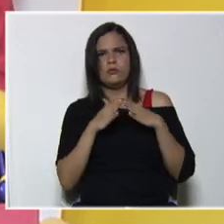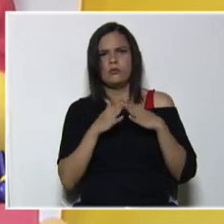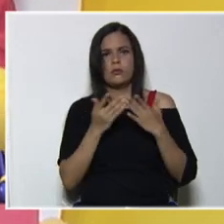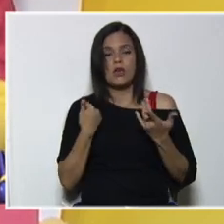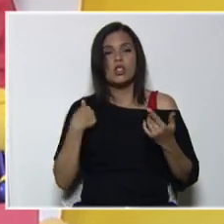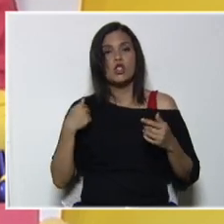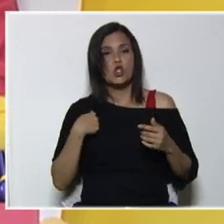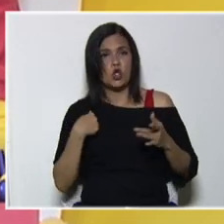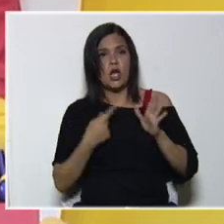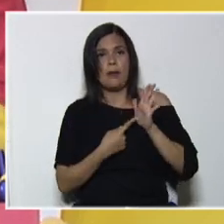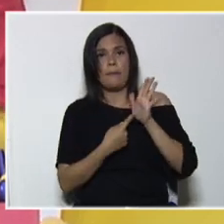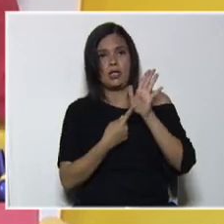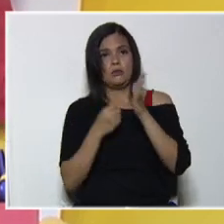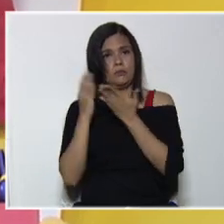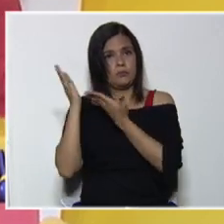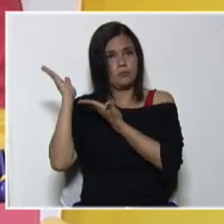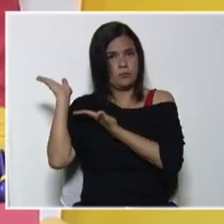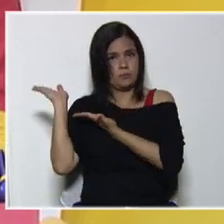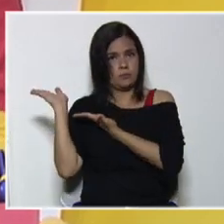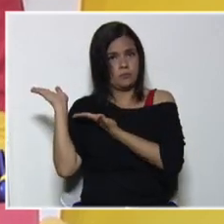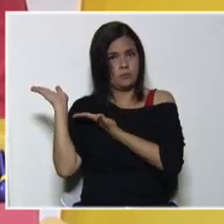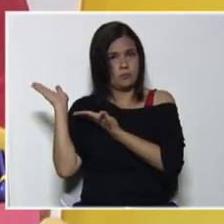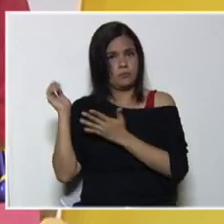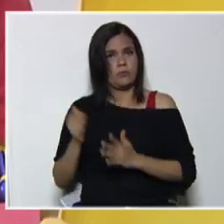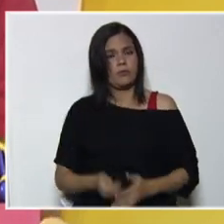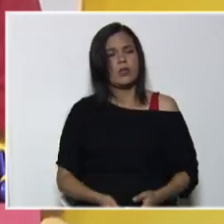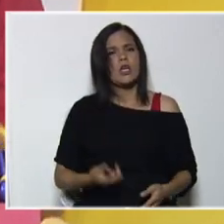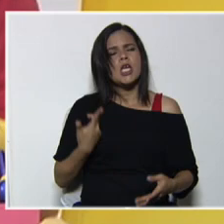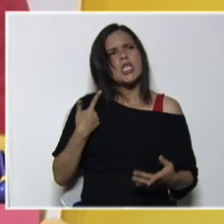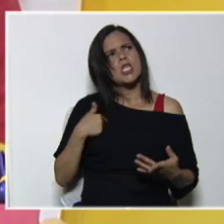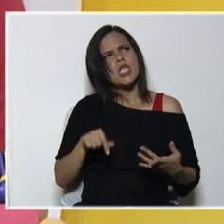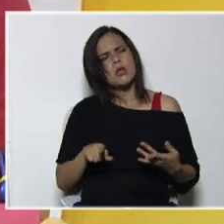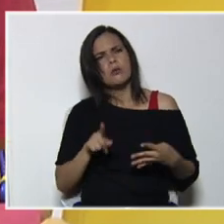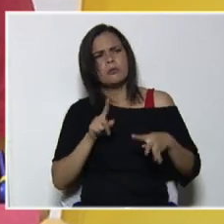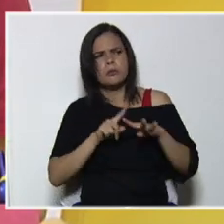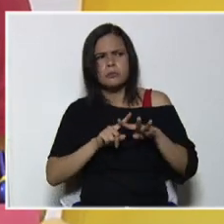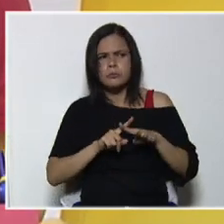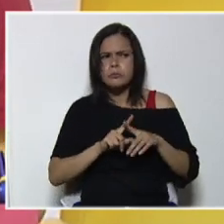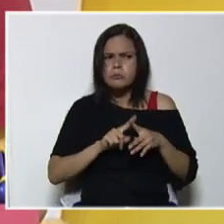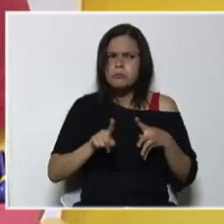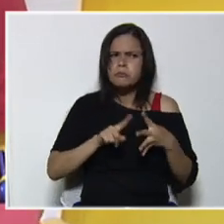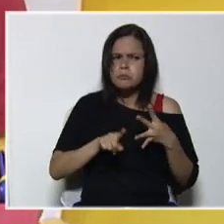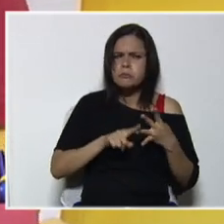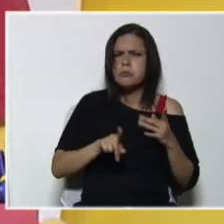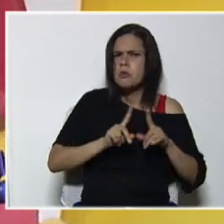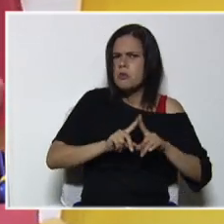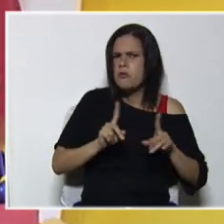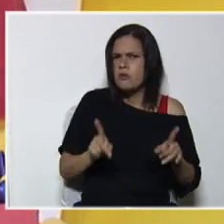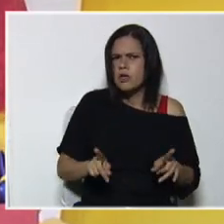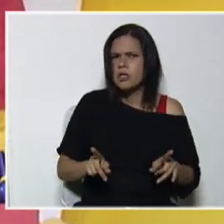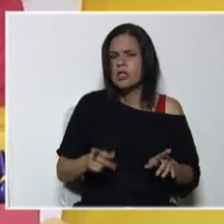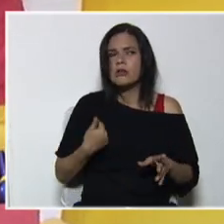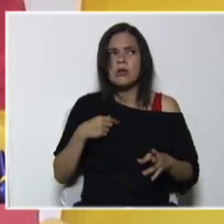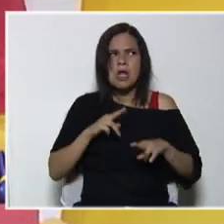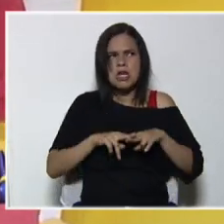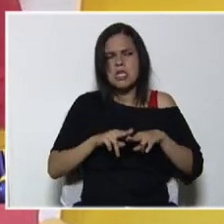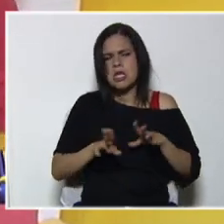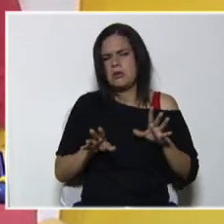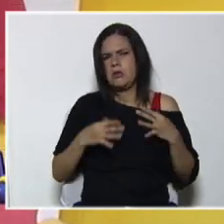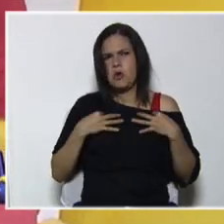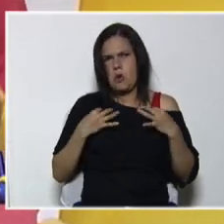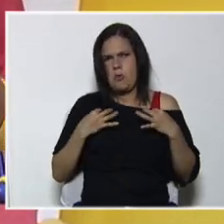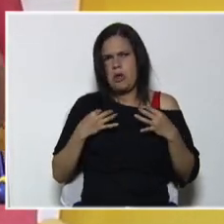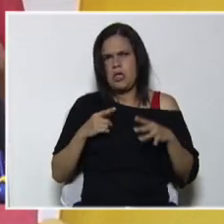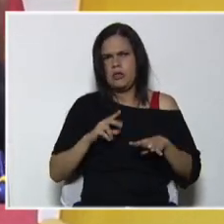les presento esto que tengo acá. Sí, tenemos varias prendas de vestir de una niña. En esta